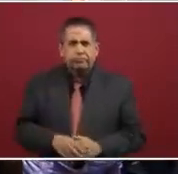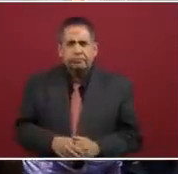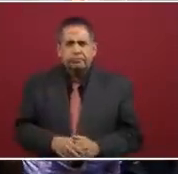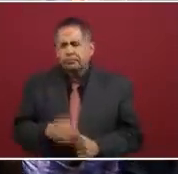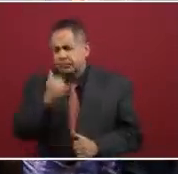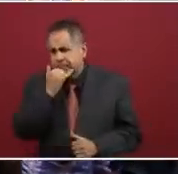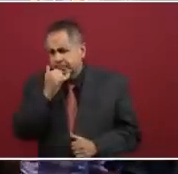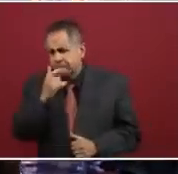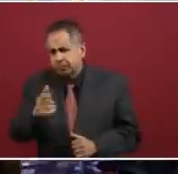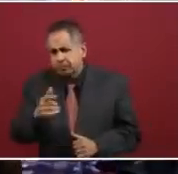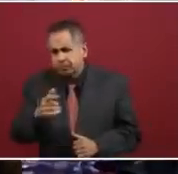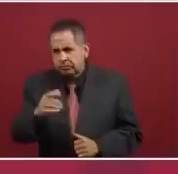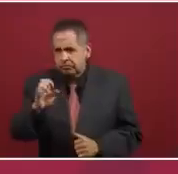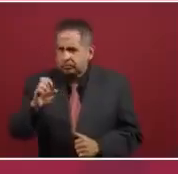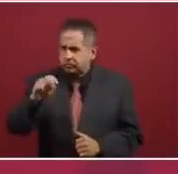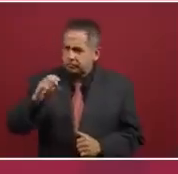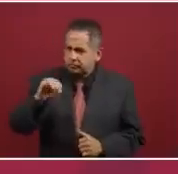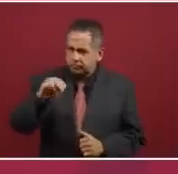¿Mande? Con Encinas, sí.